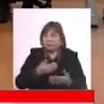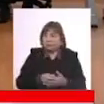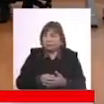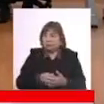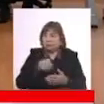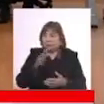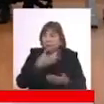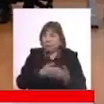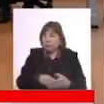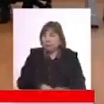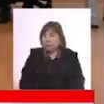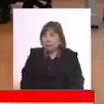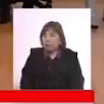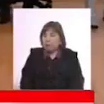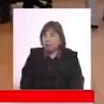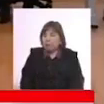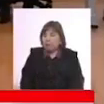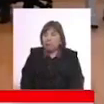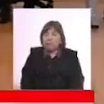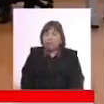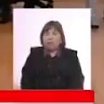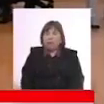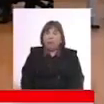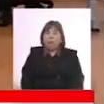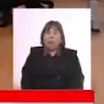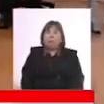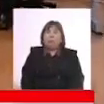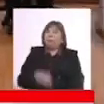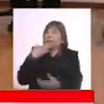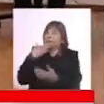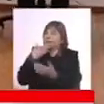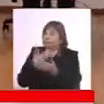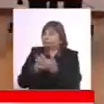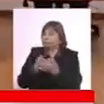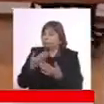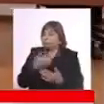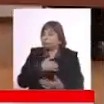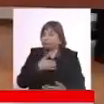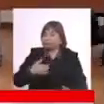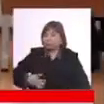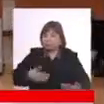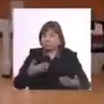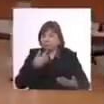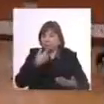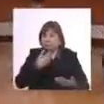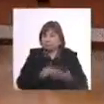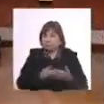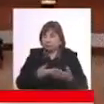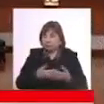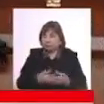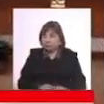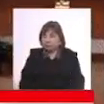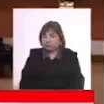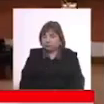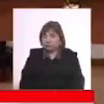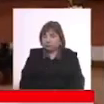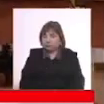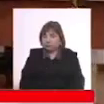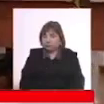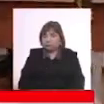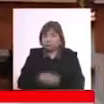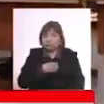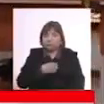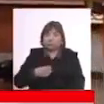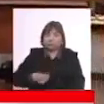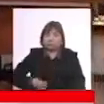antes de someter al voto. Señor viceministro. Muchas gracias, presidente. Como lo ha expuesto el El